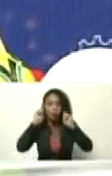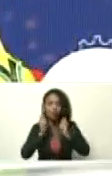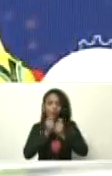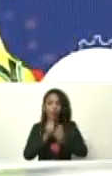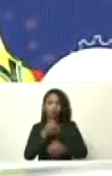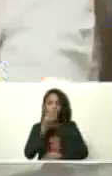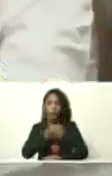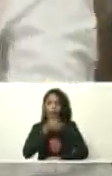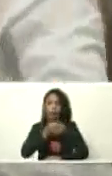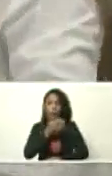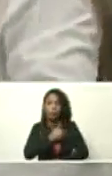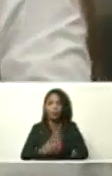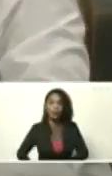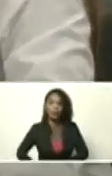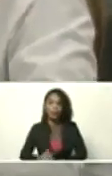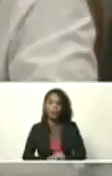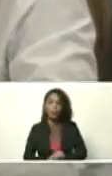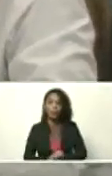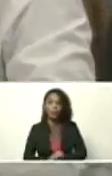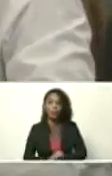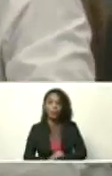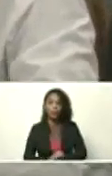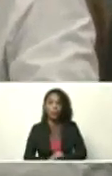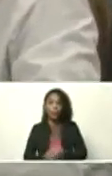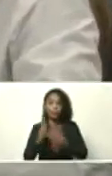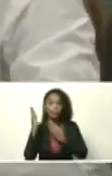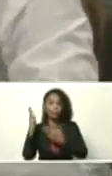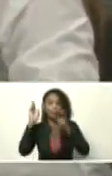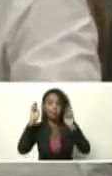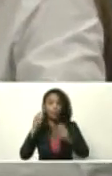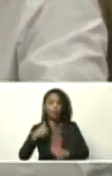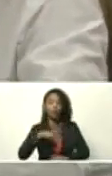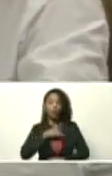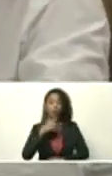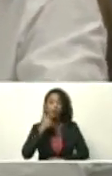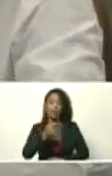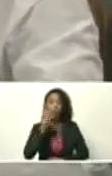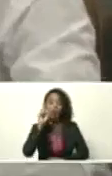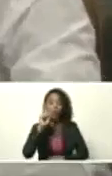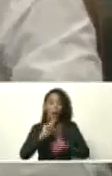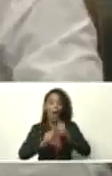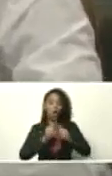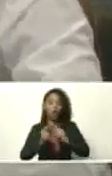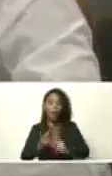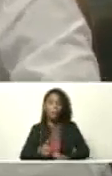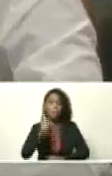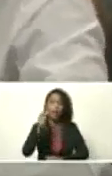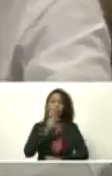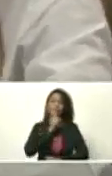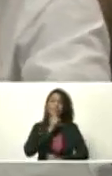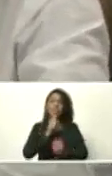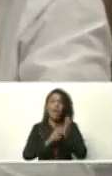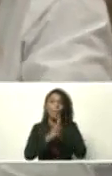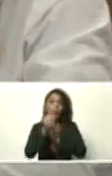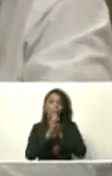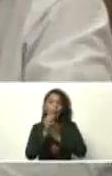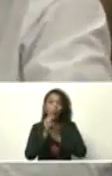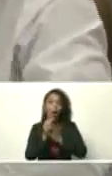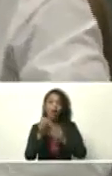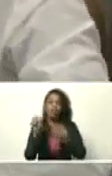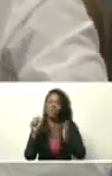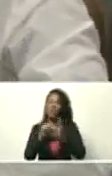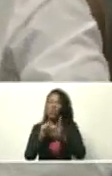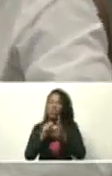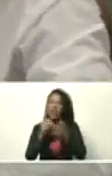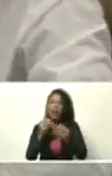tardes, presidente. Bueno, al respecto de eso, decíamos que una de las cosas más complejas del emprendimiento es dónde colocar